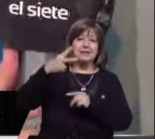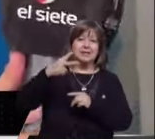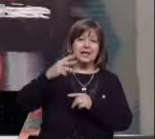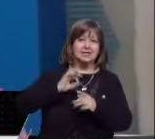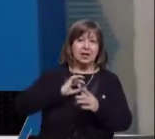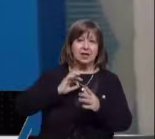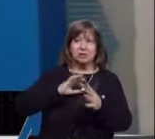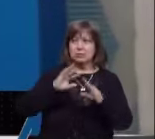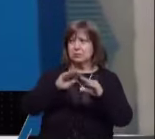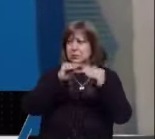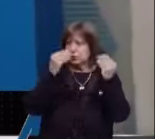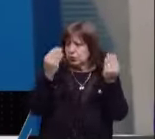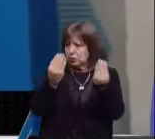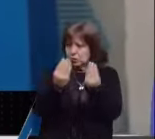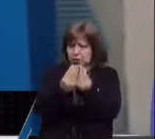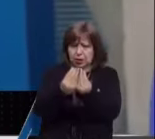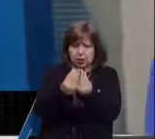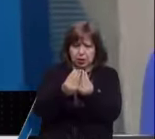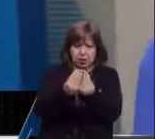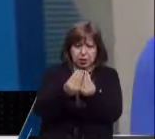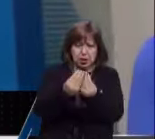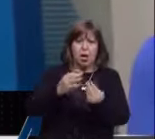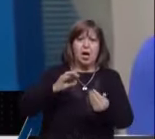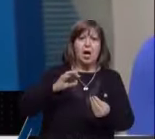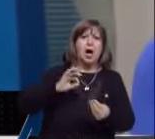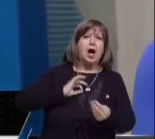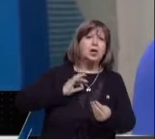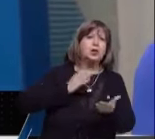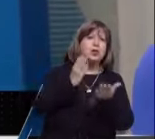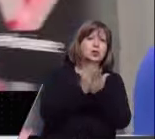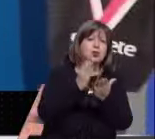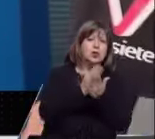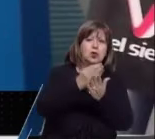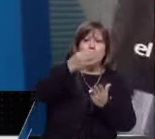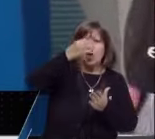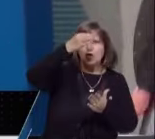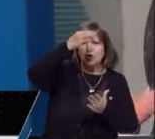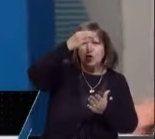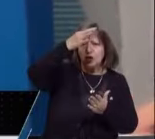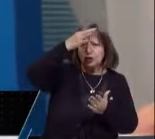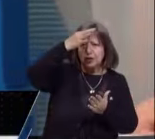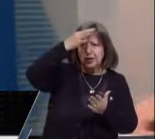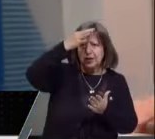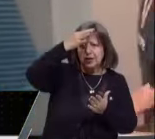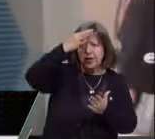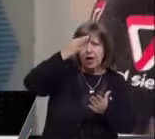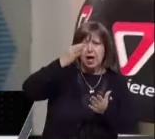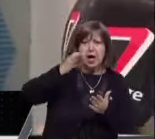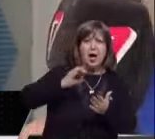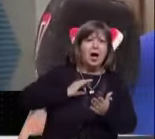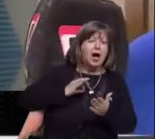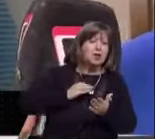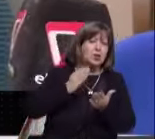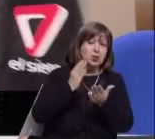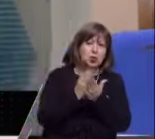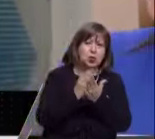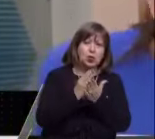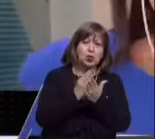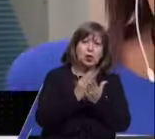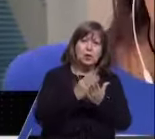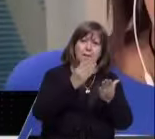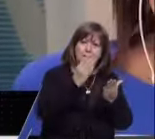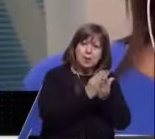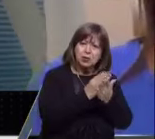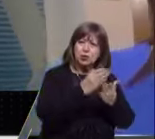solamente son como es formación. Son entre 12 y 15 años, exactamente. Muchísimos años, ¿verdad?, para después encontrarse en esta